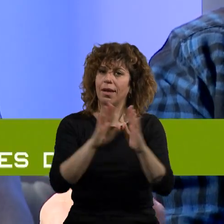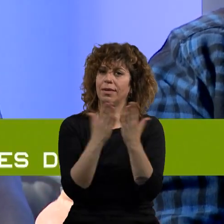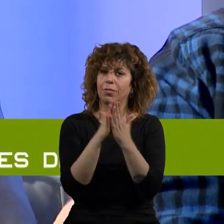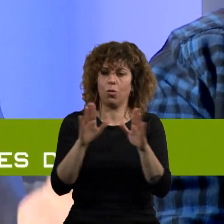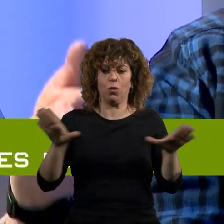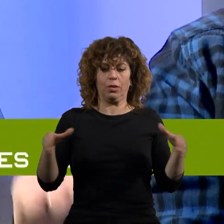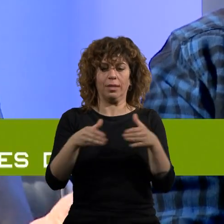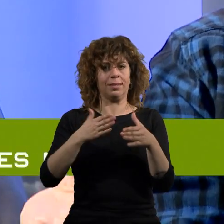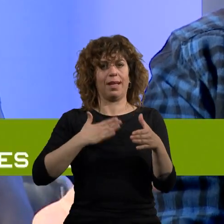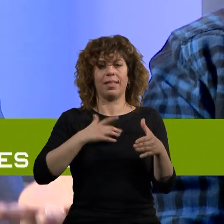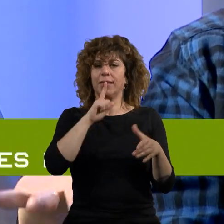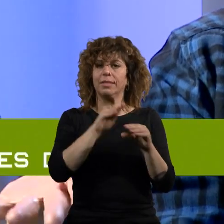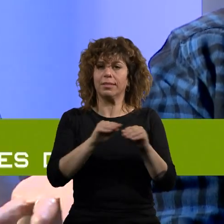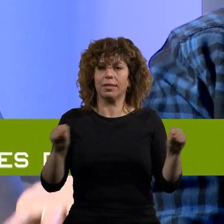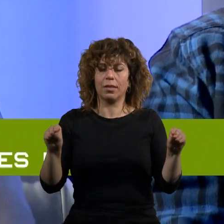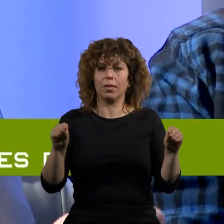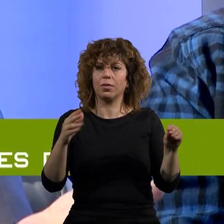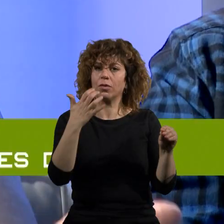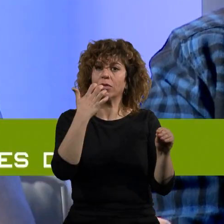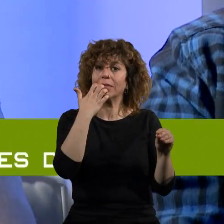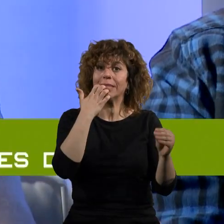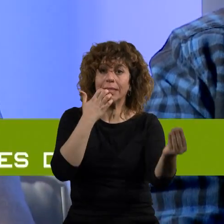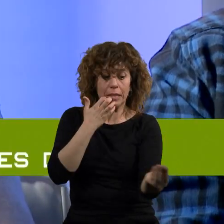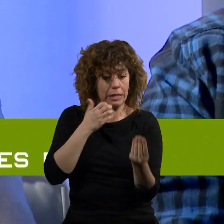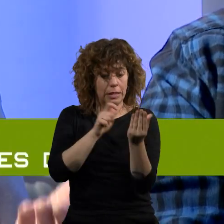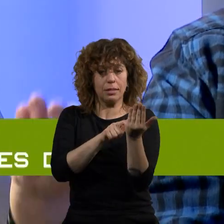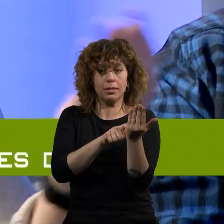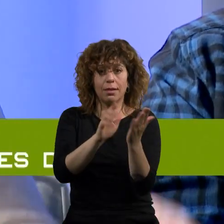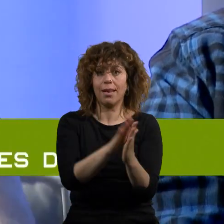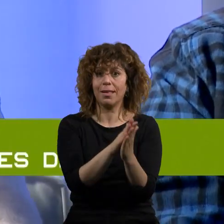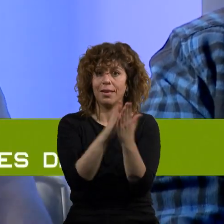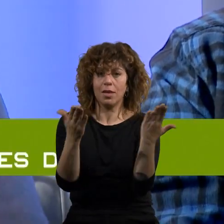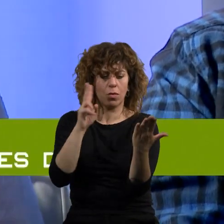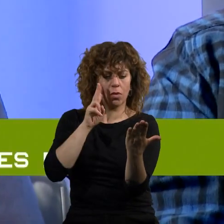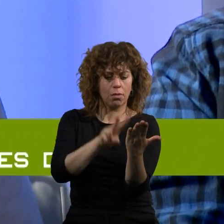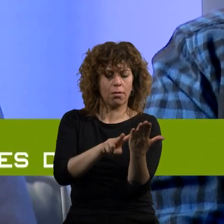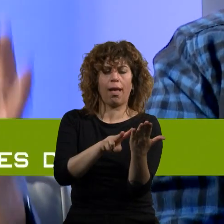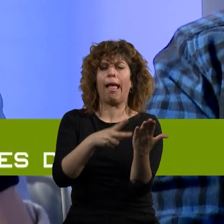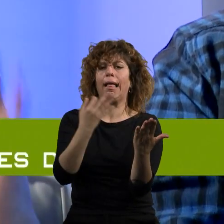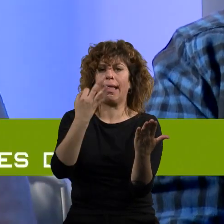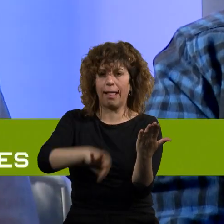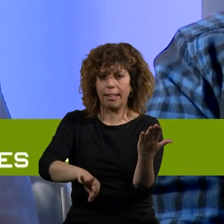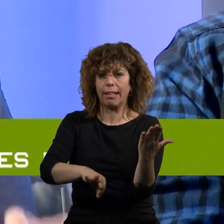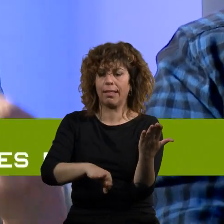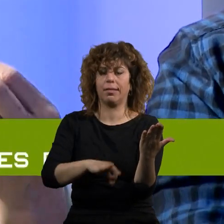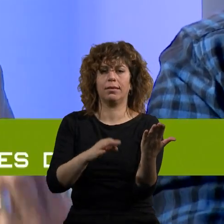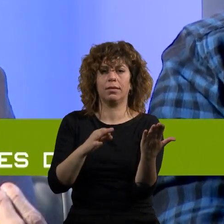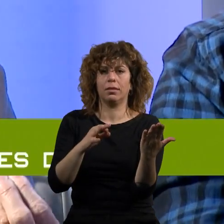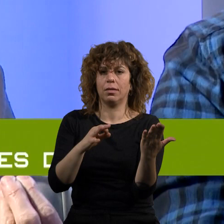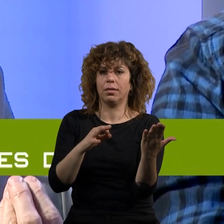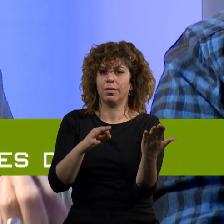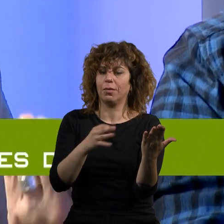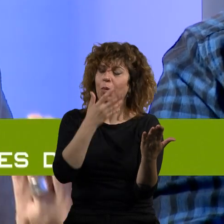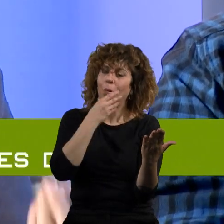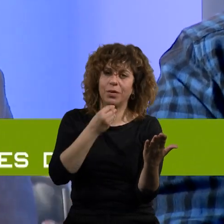Lo digo para que la gente, si lo puede hacerse con ese libro, verá de lo que estamos hablando. Exactamente, de una